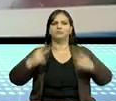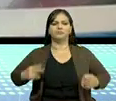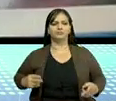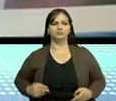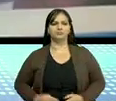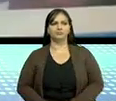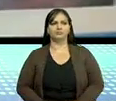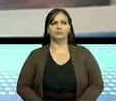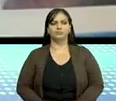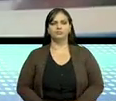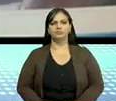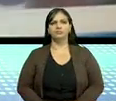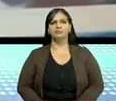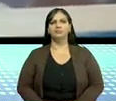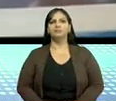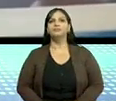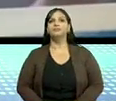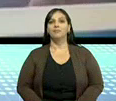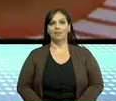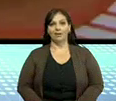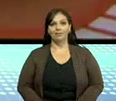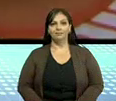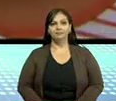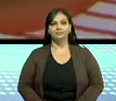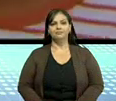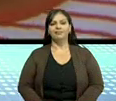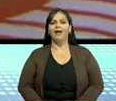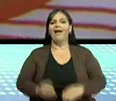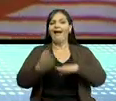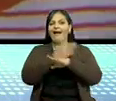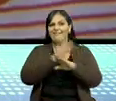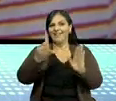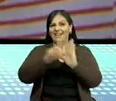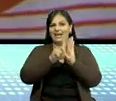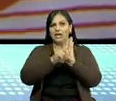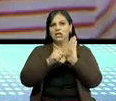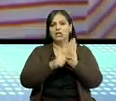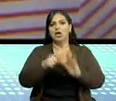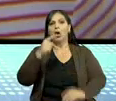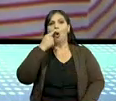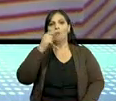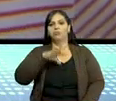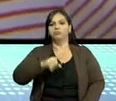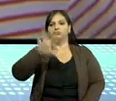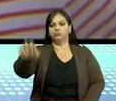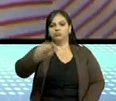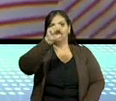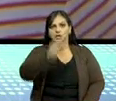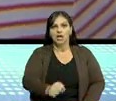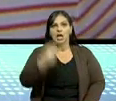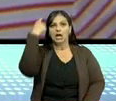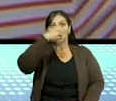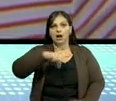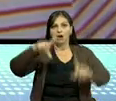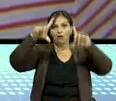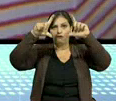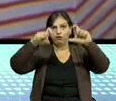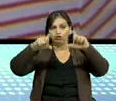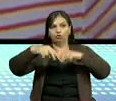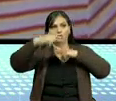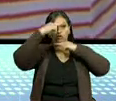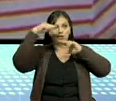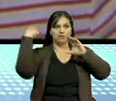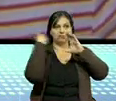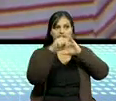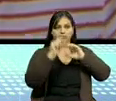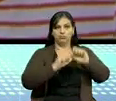les importaba ya, porque obviamente se les tapaba el rostro, pero ahora ya no. Ahora ya no. Ahora ya te van a identificar plenamente y se